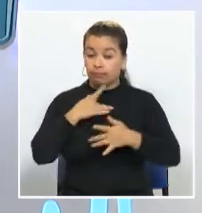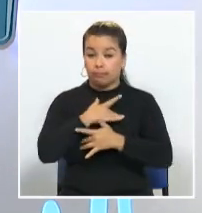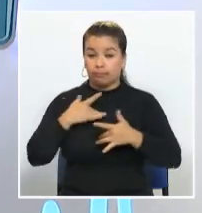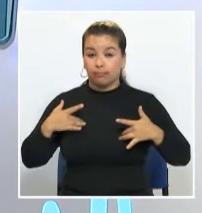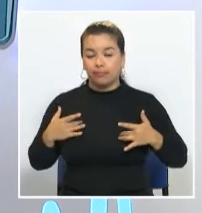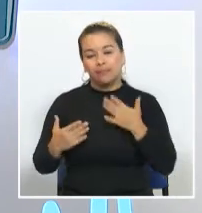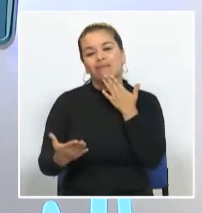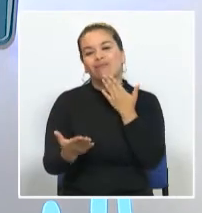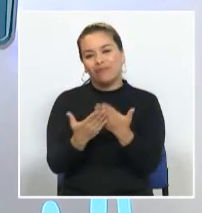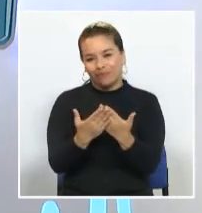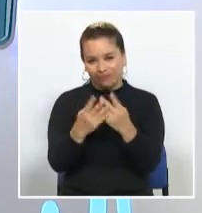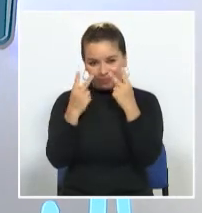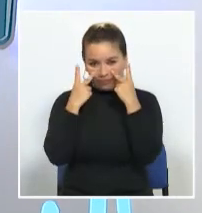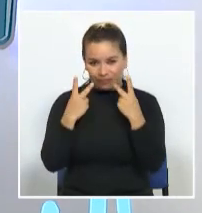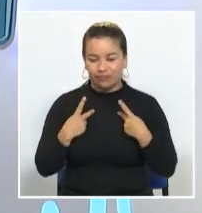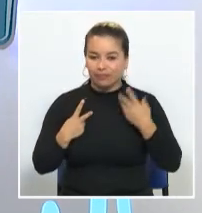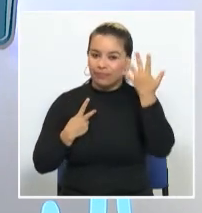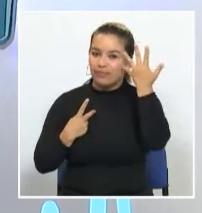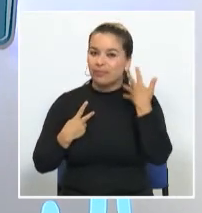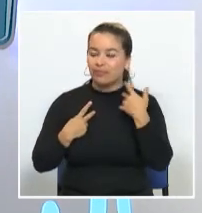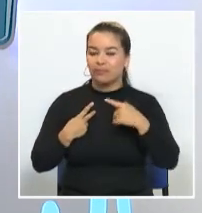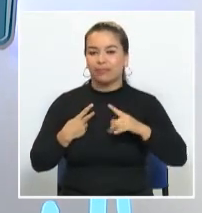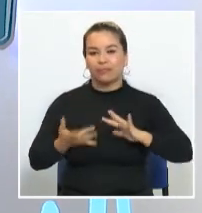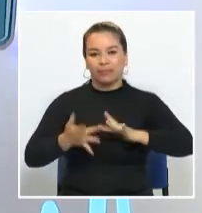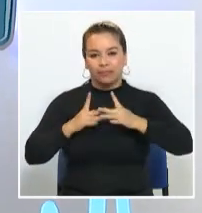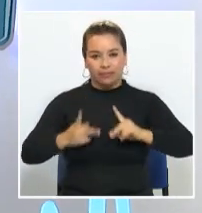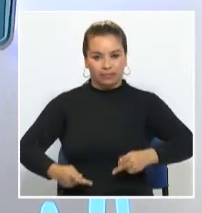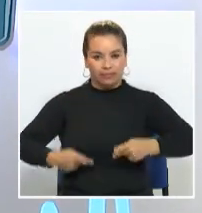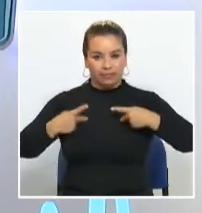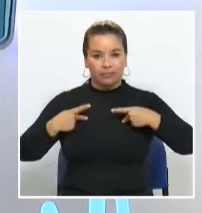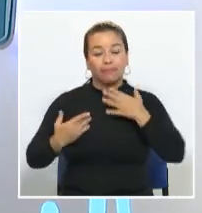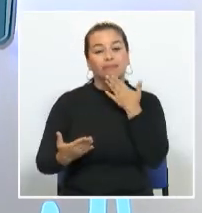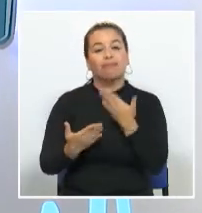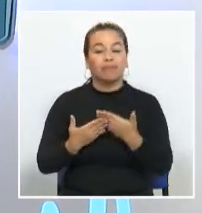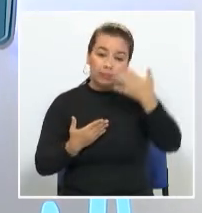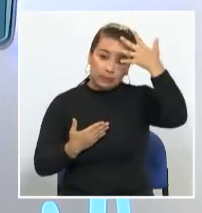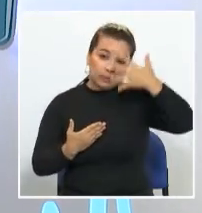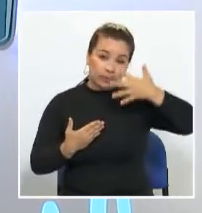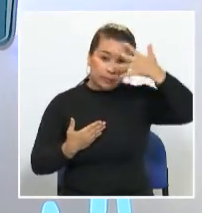por acompañarnos todos los días en Conexión Vital. A todas las personas a través de Facebook Live